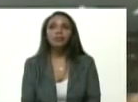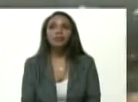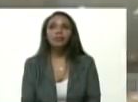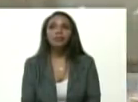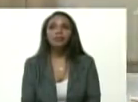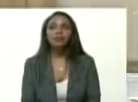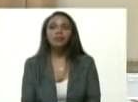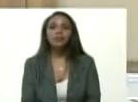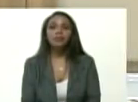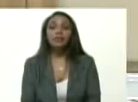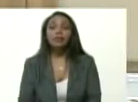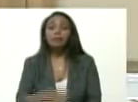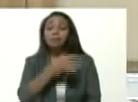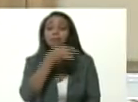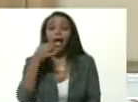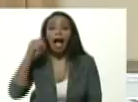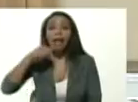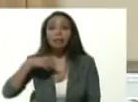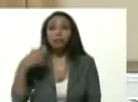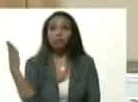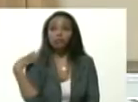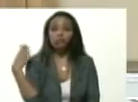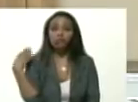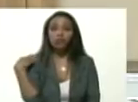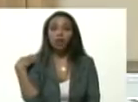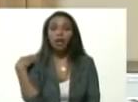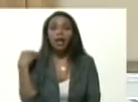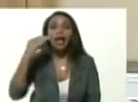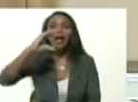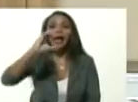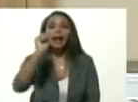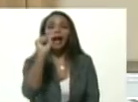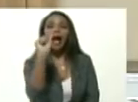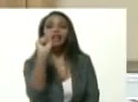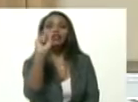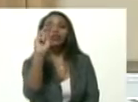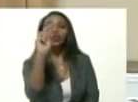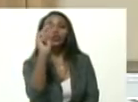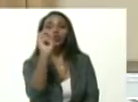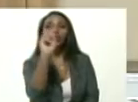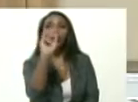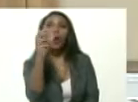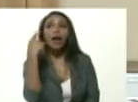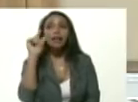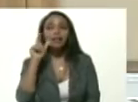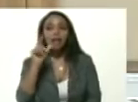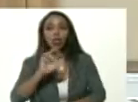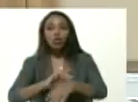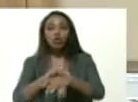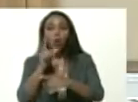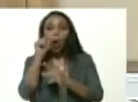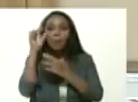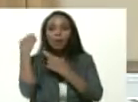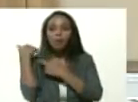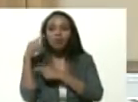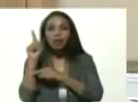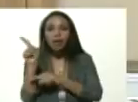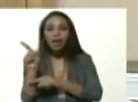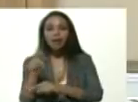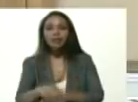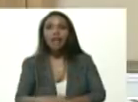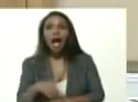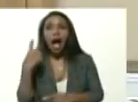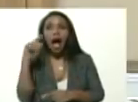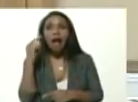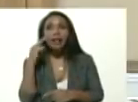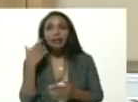Correcto, aquí me dice Castro Soteldo, me dice el doctor Sirio Quintero. Aquí está el teléfono,